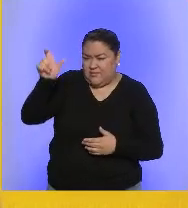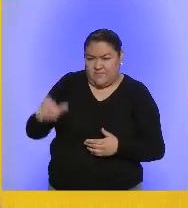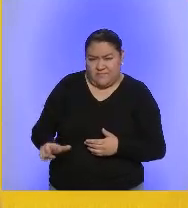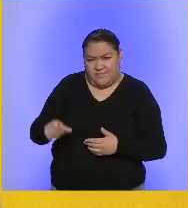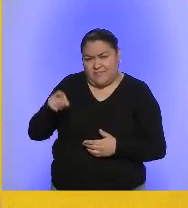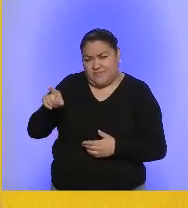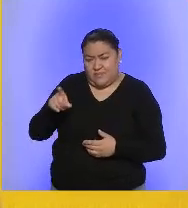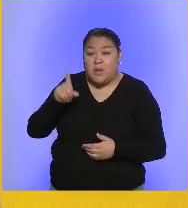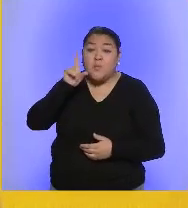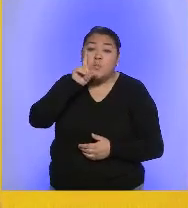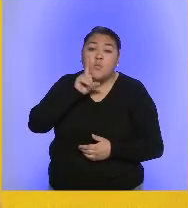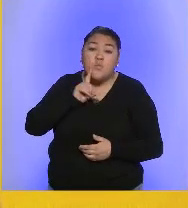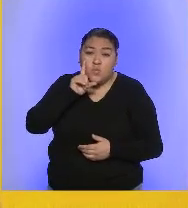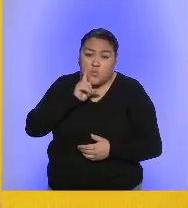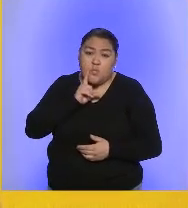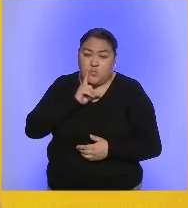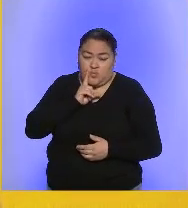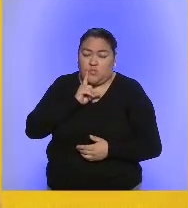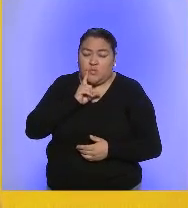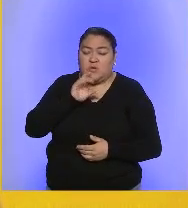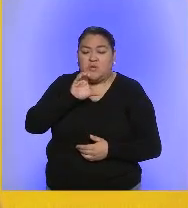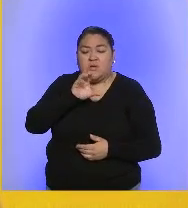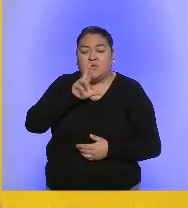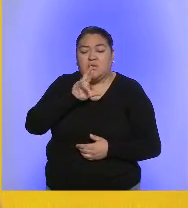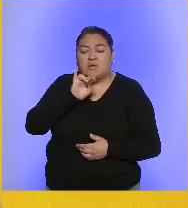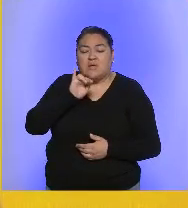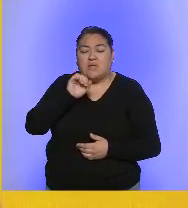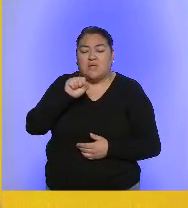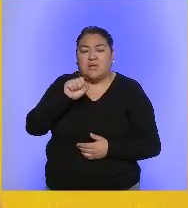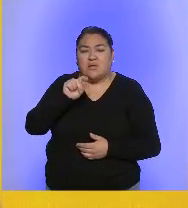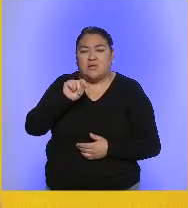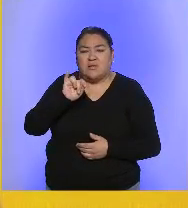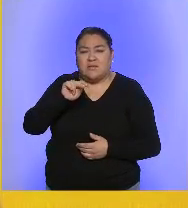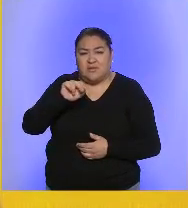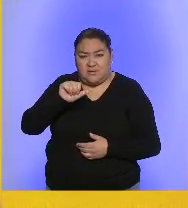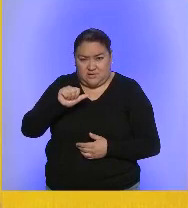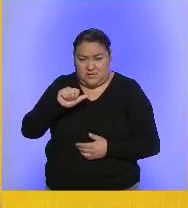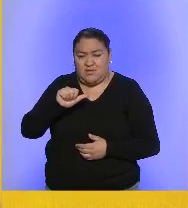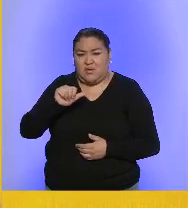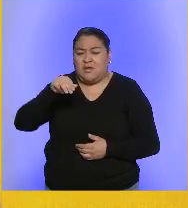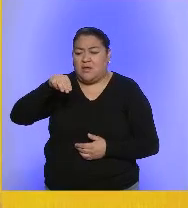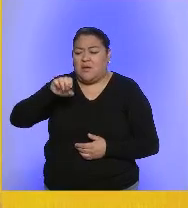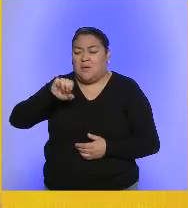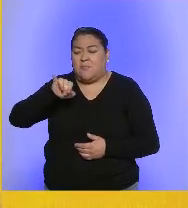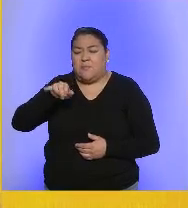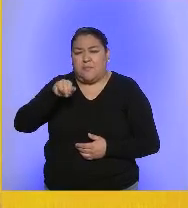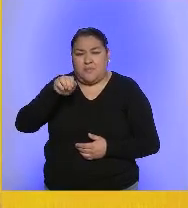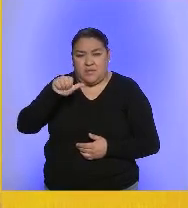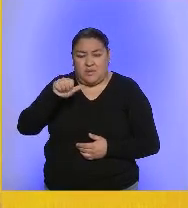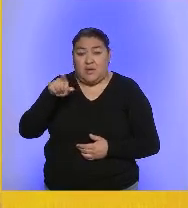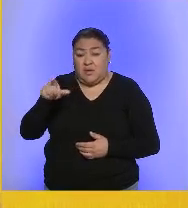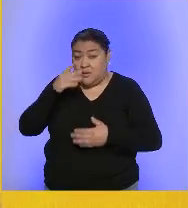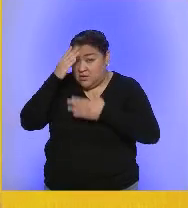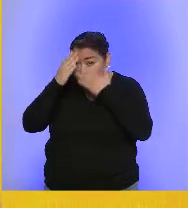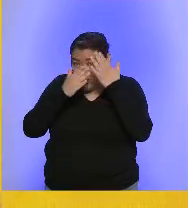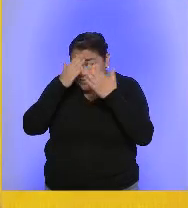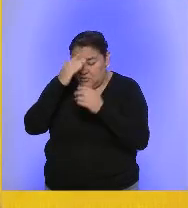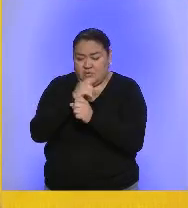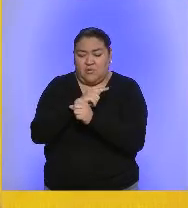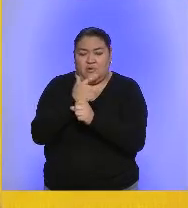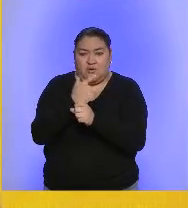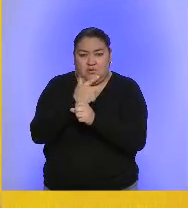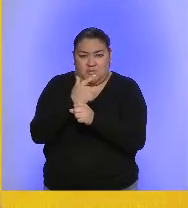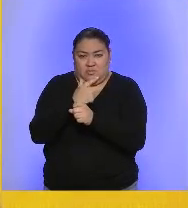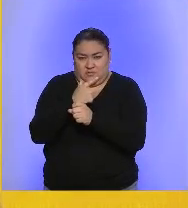Judith Villado Mejía. Ella es licenciada en Derecho por la Universidad Autónoma de Tamaulipas, cursó